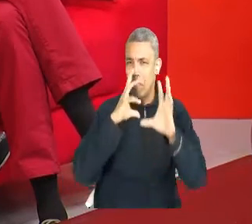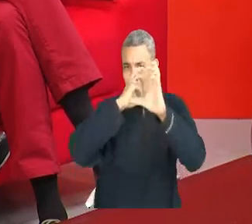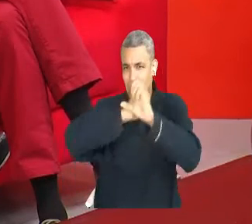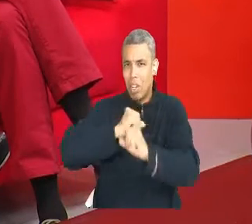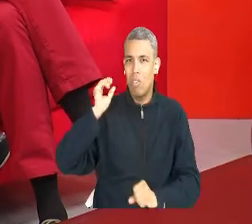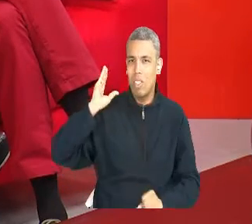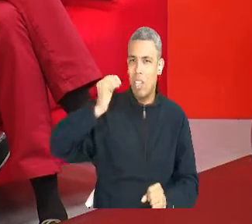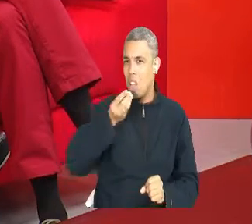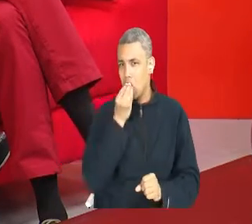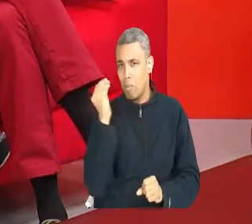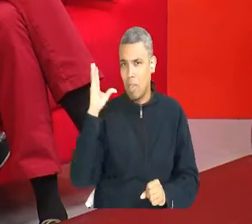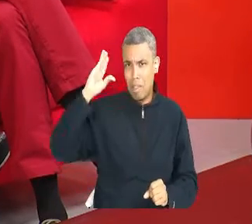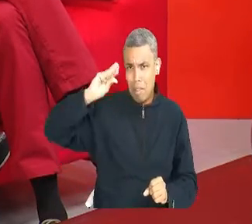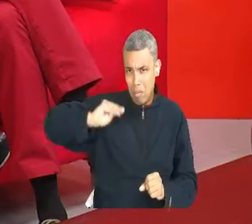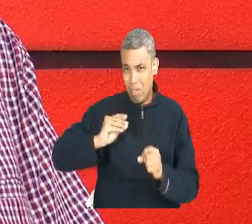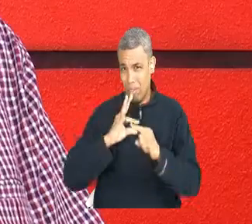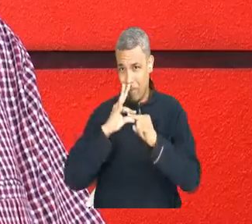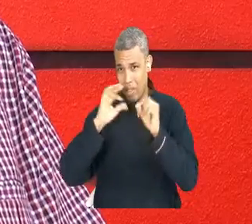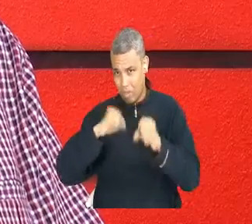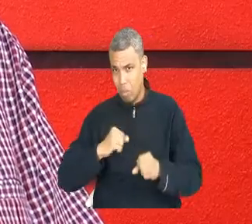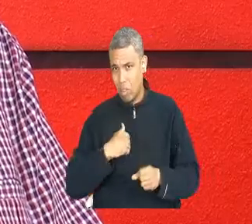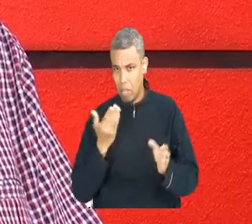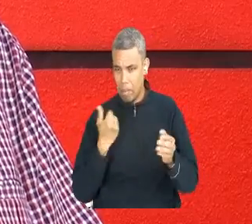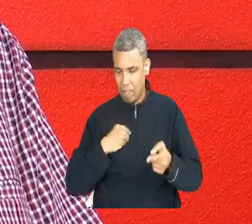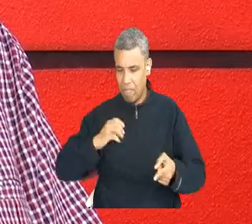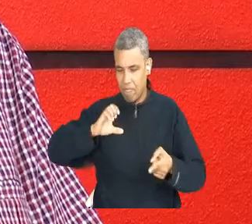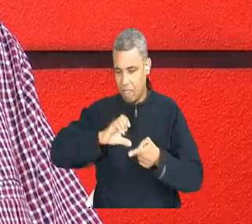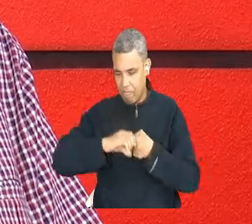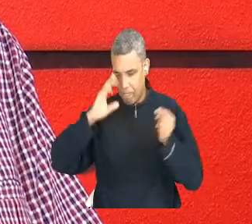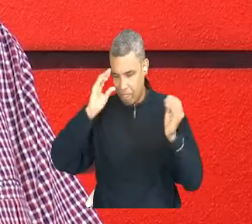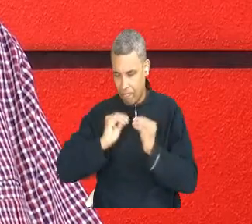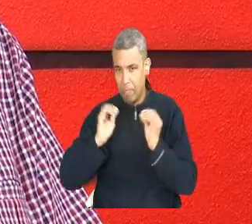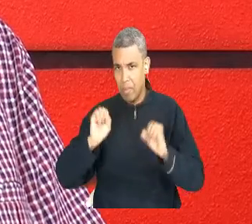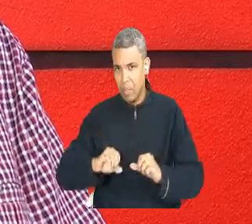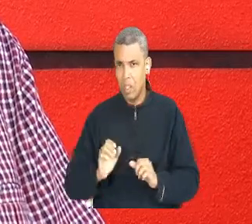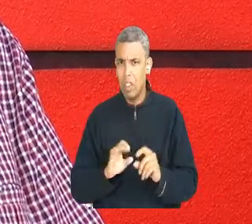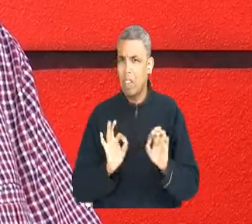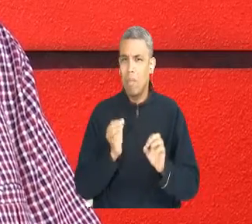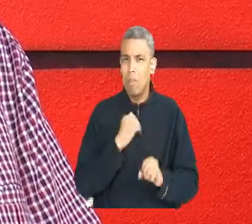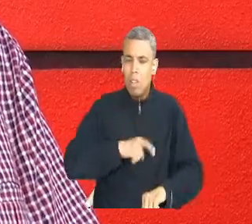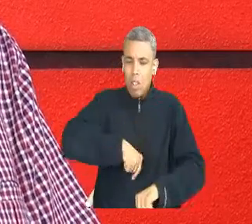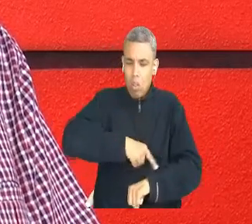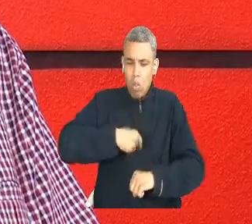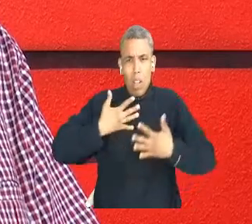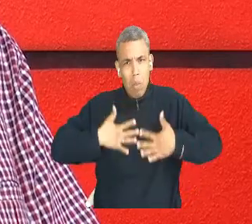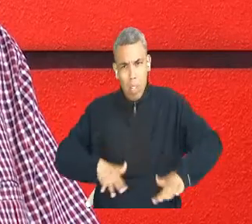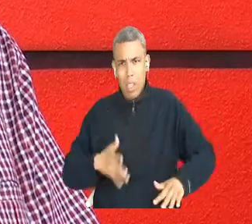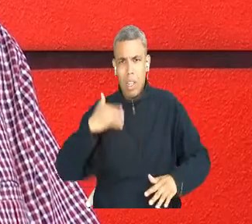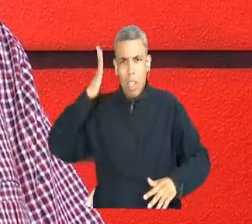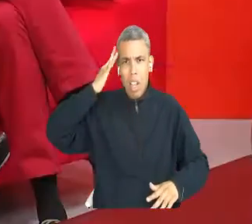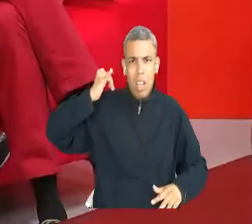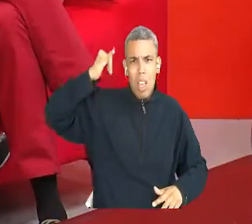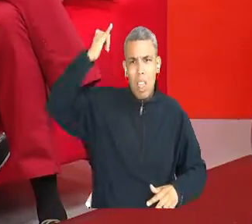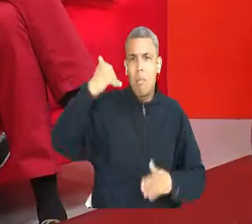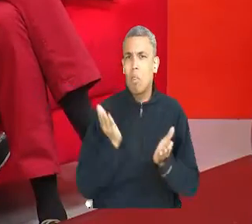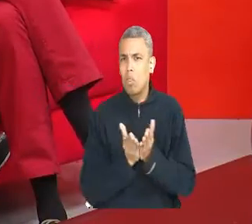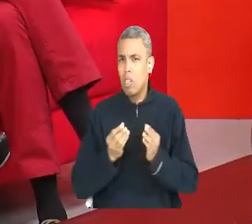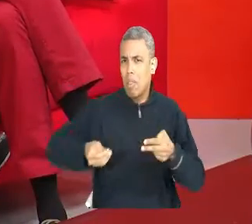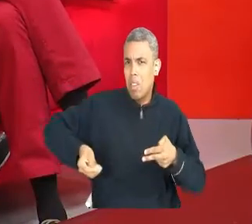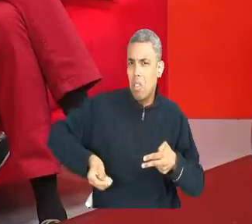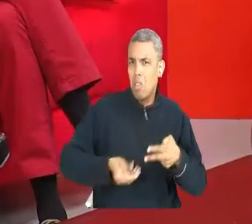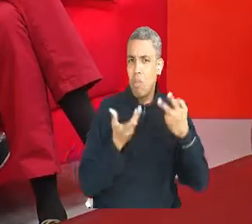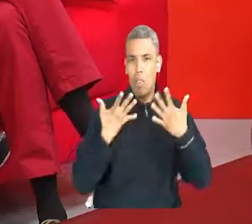160 personas donde 24 horas podemos estar haciendo eventos de cualquier tipo académicos corporativos lo